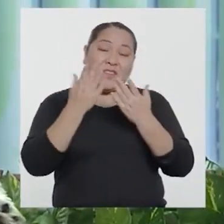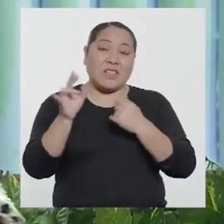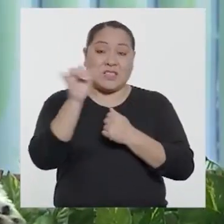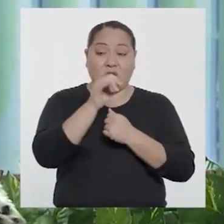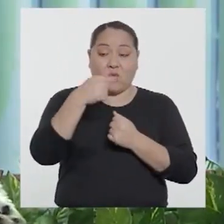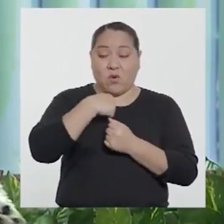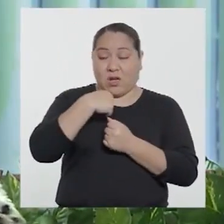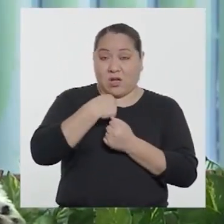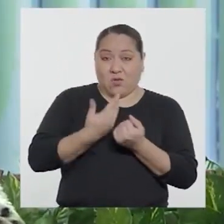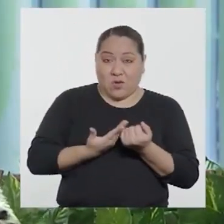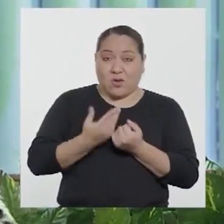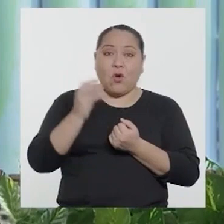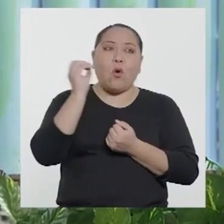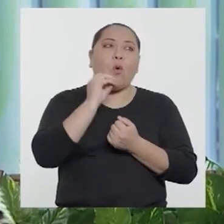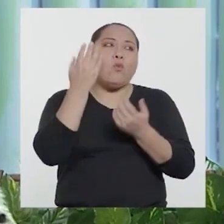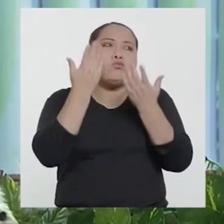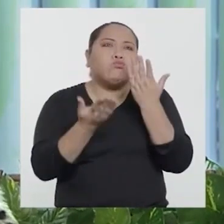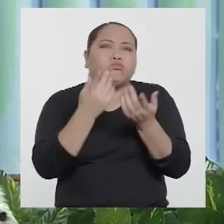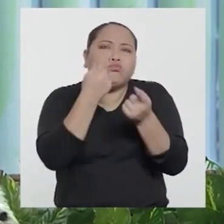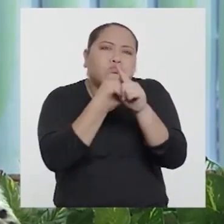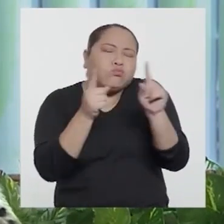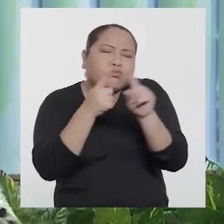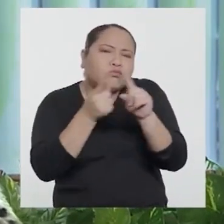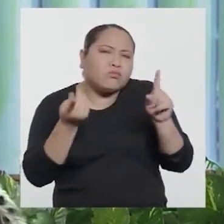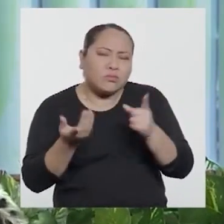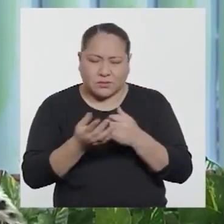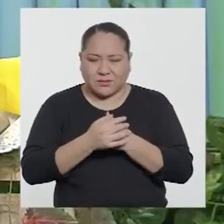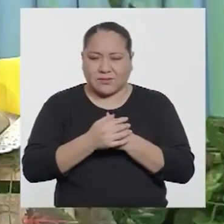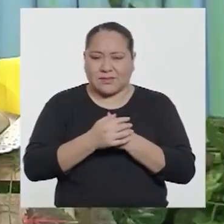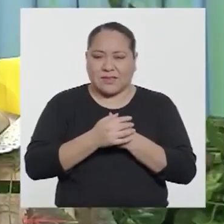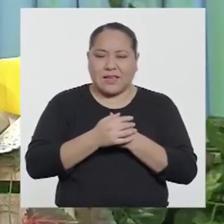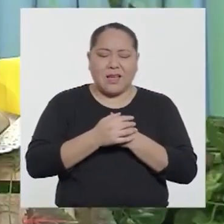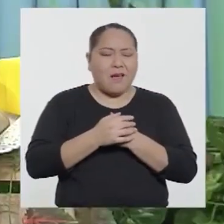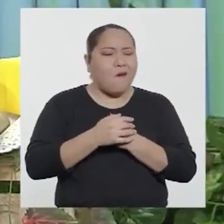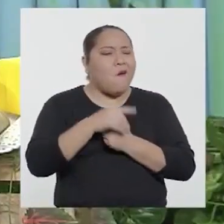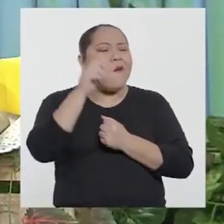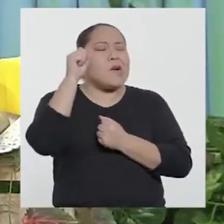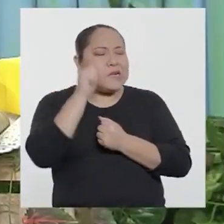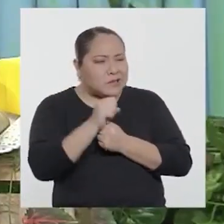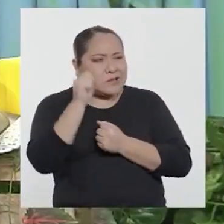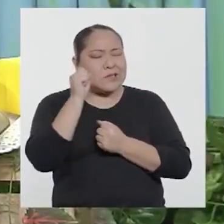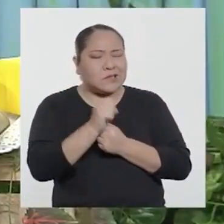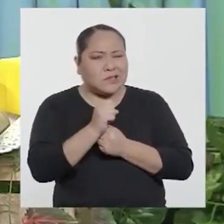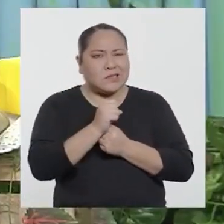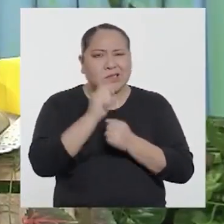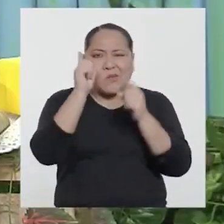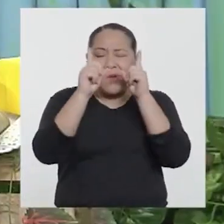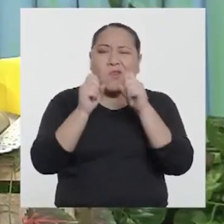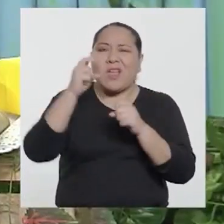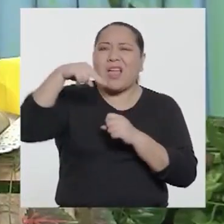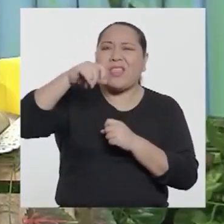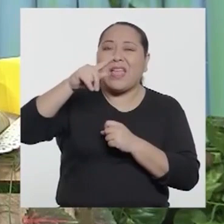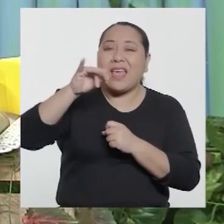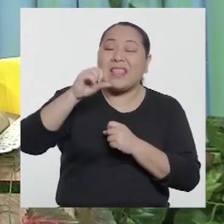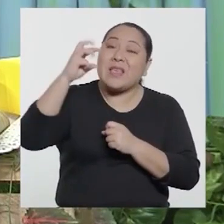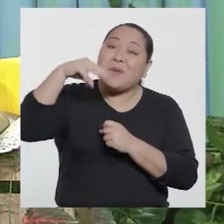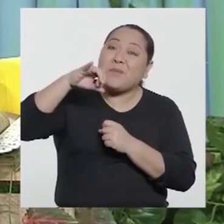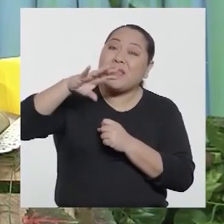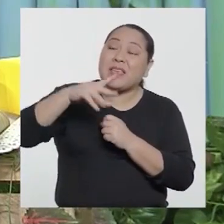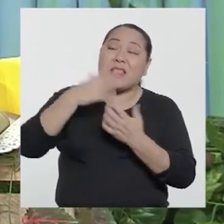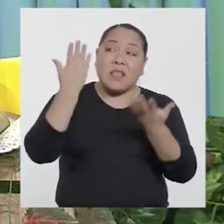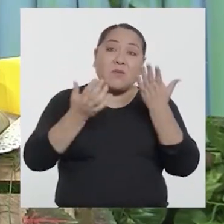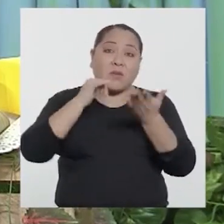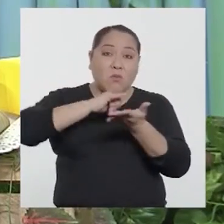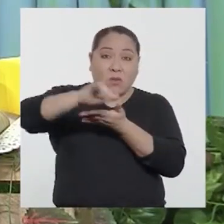vez es igual al nuestro o tal vez es distinto. ¡Sí! Preguntemos a Nati y Miki si